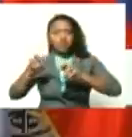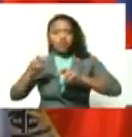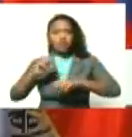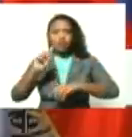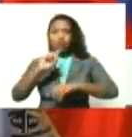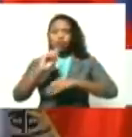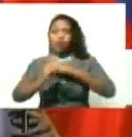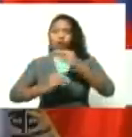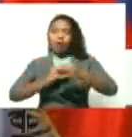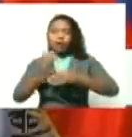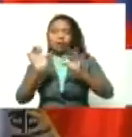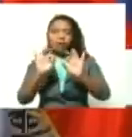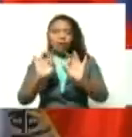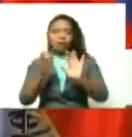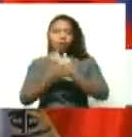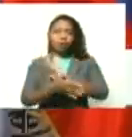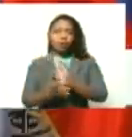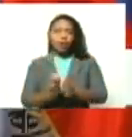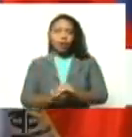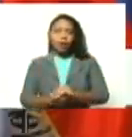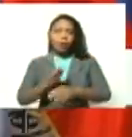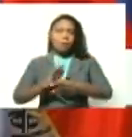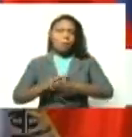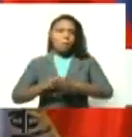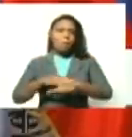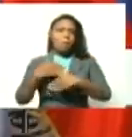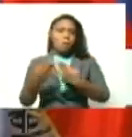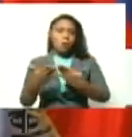lo hace. Por negligente,